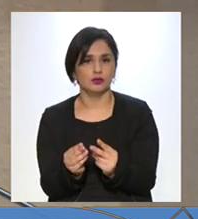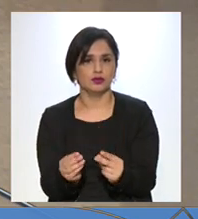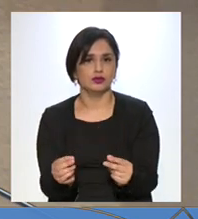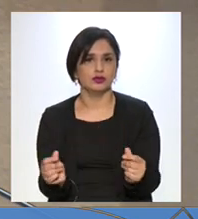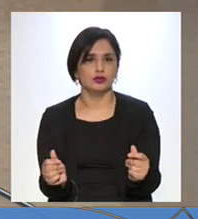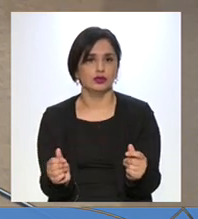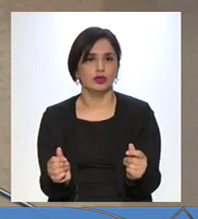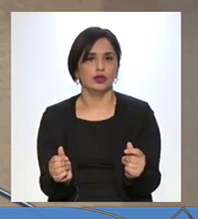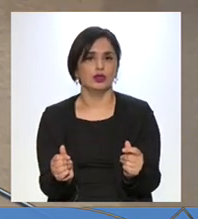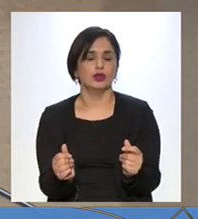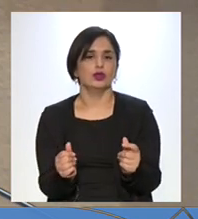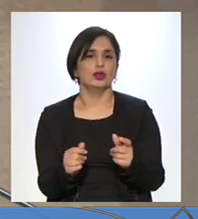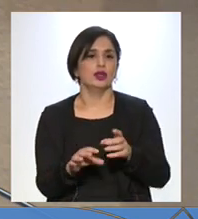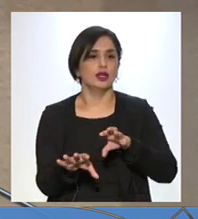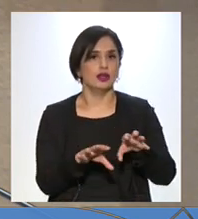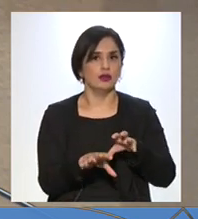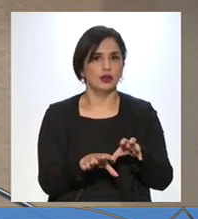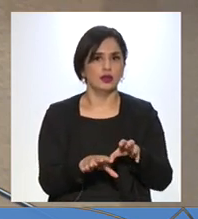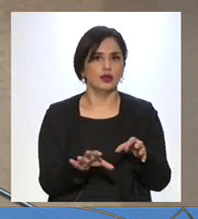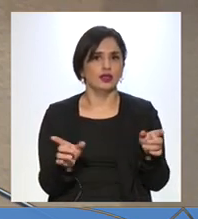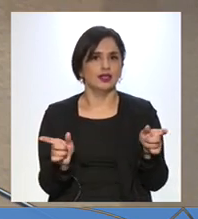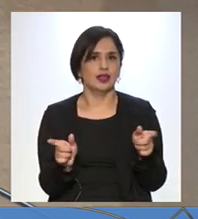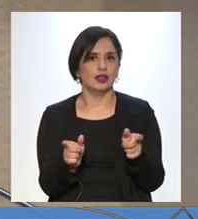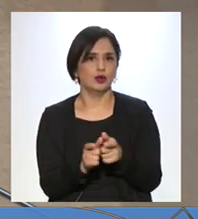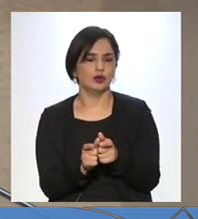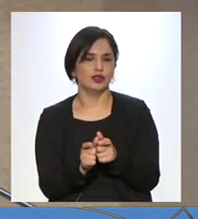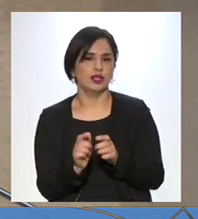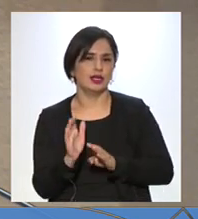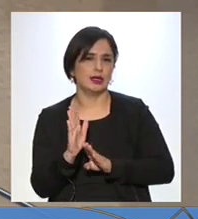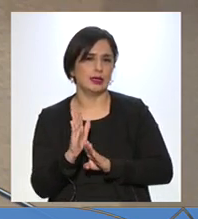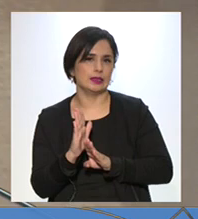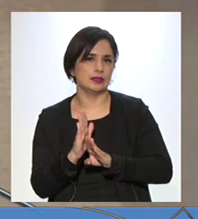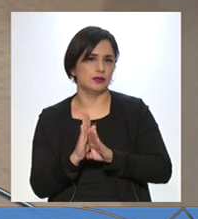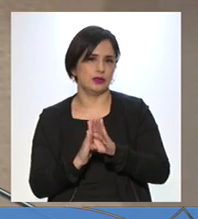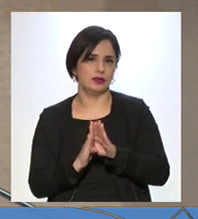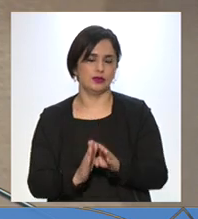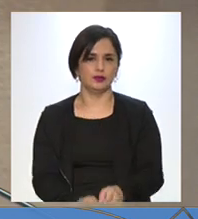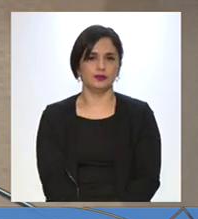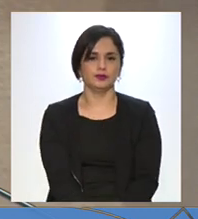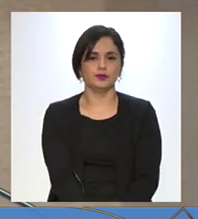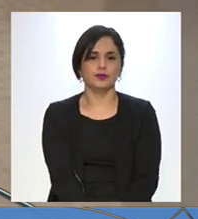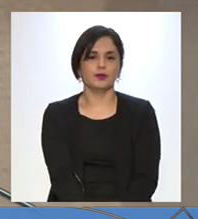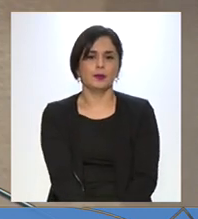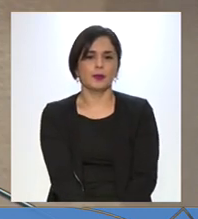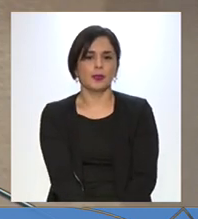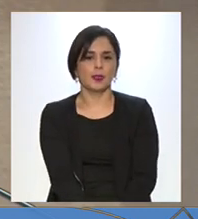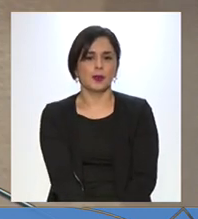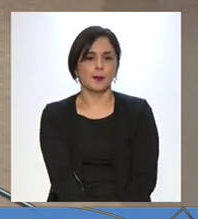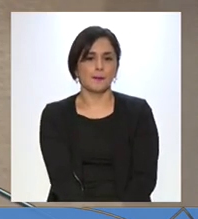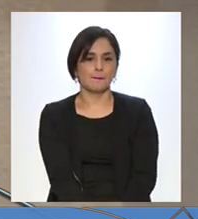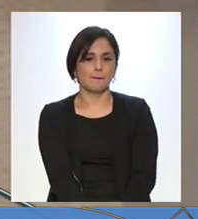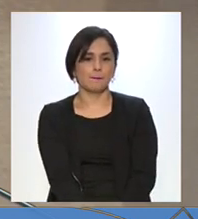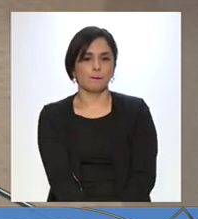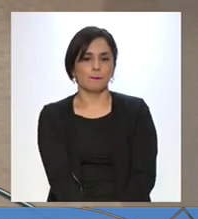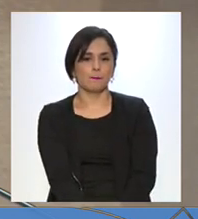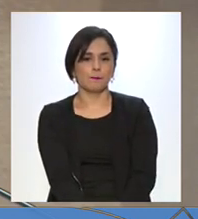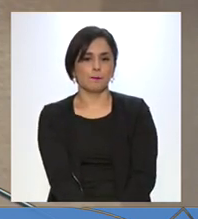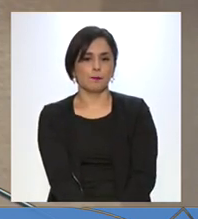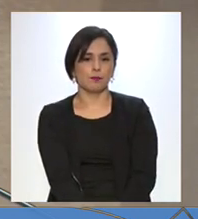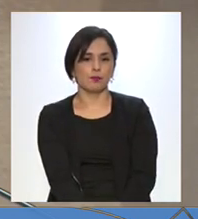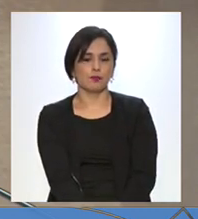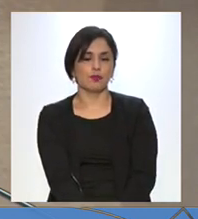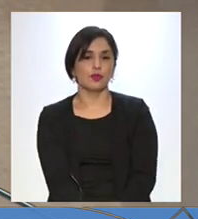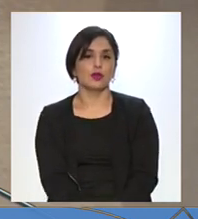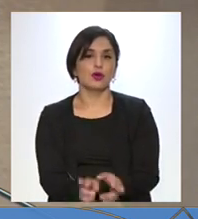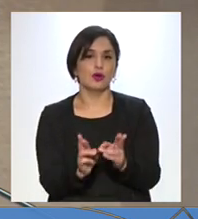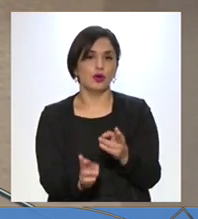fiscal y la acción de la política monetaria reducen el rango de crecimiento estimado para dicho año. En esa tabla, que espero que lo puedan ver